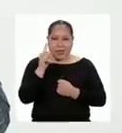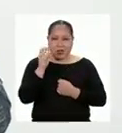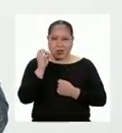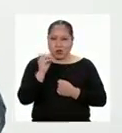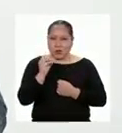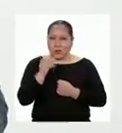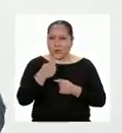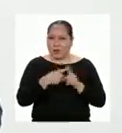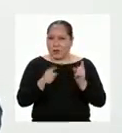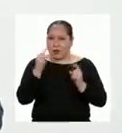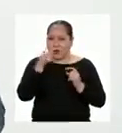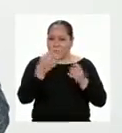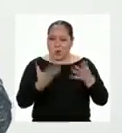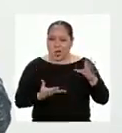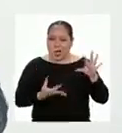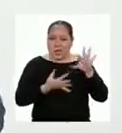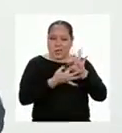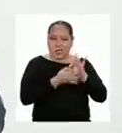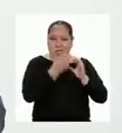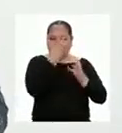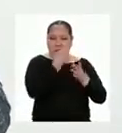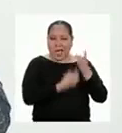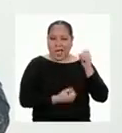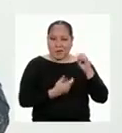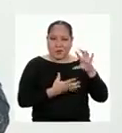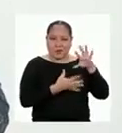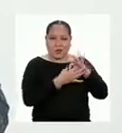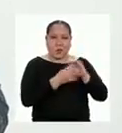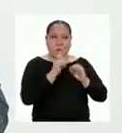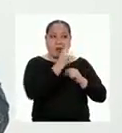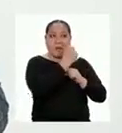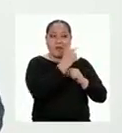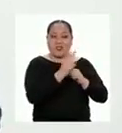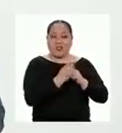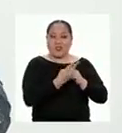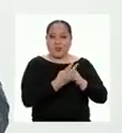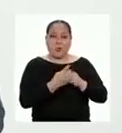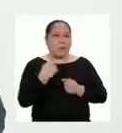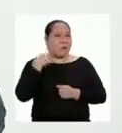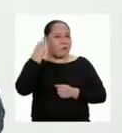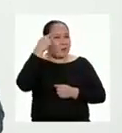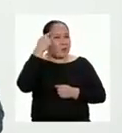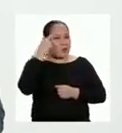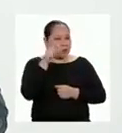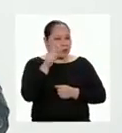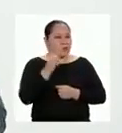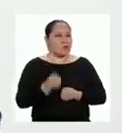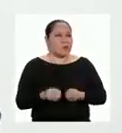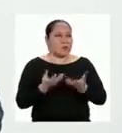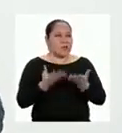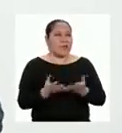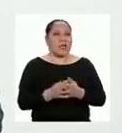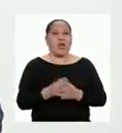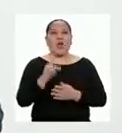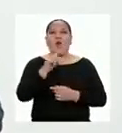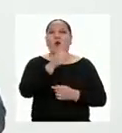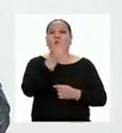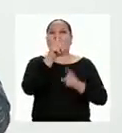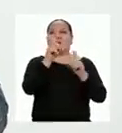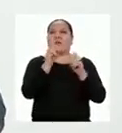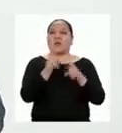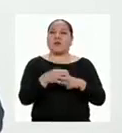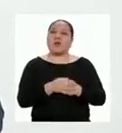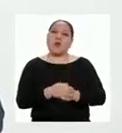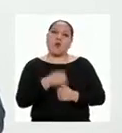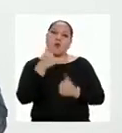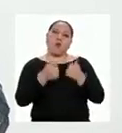pero ya que has relacionado ambos textos por tu cuenta, creo que puedo proponerte la siguiente pregunta.